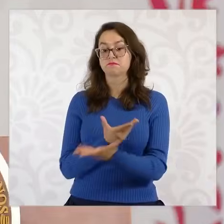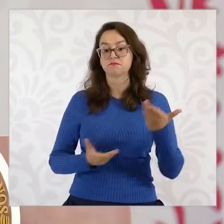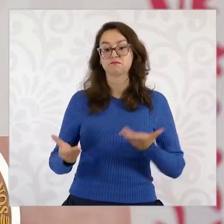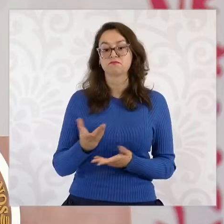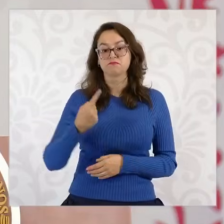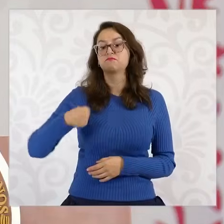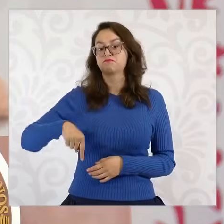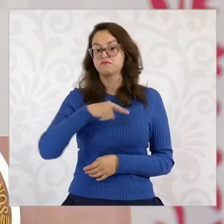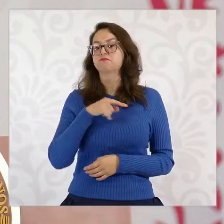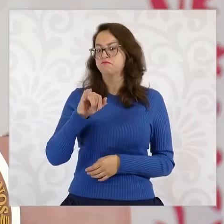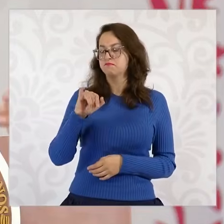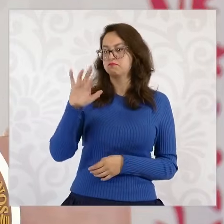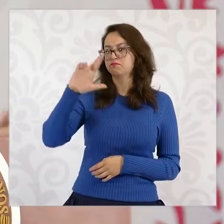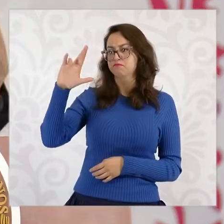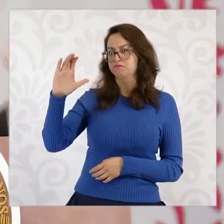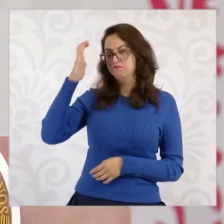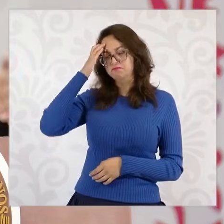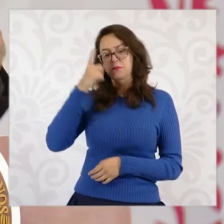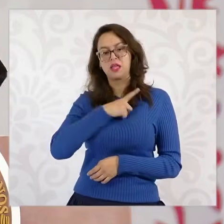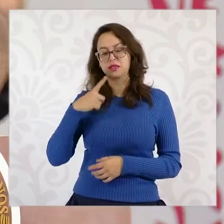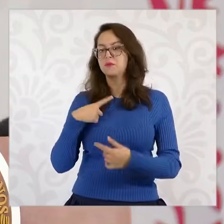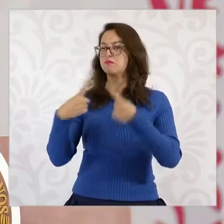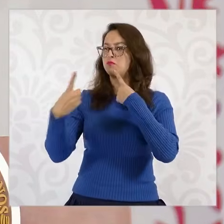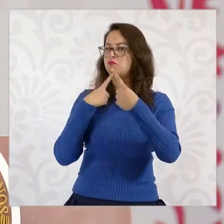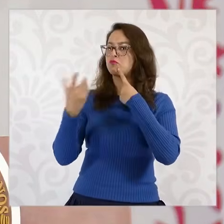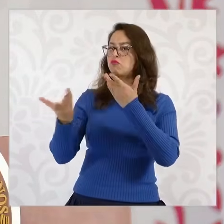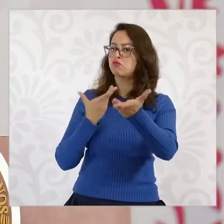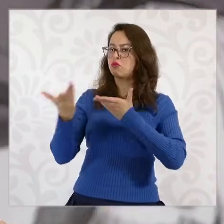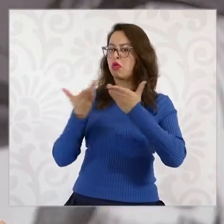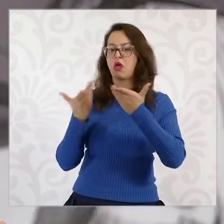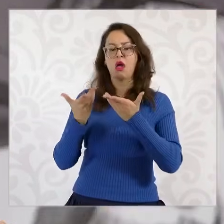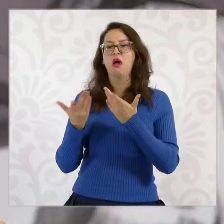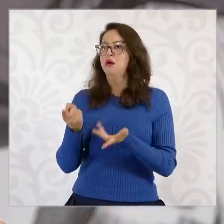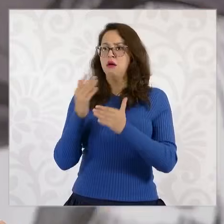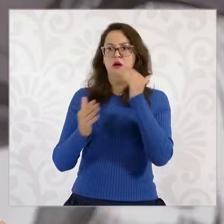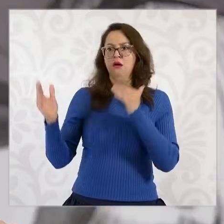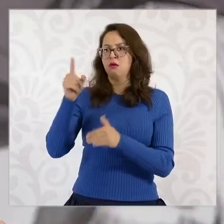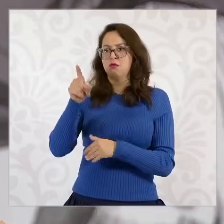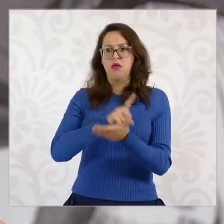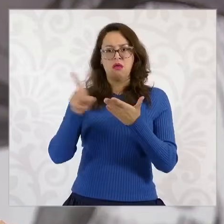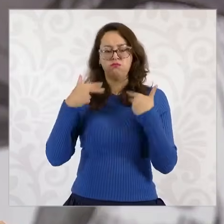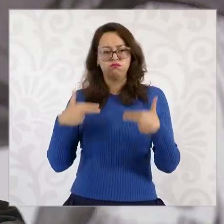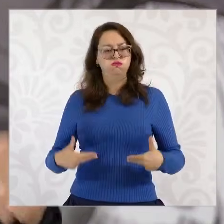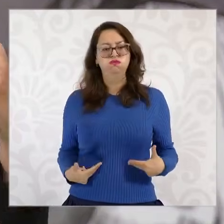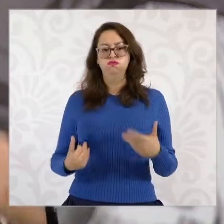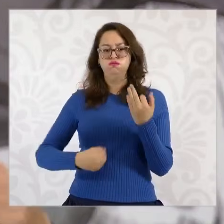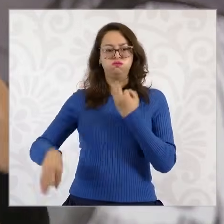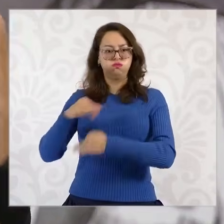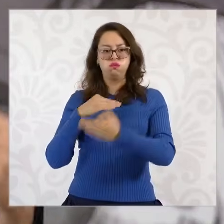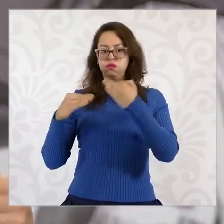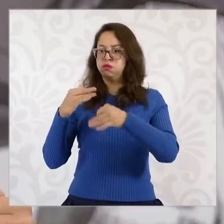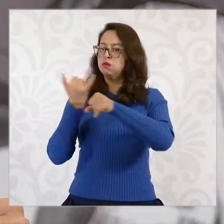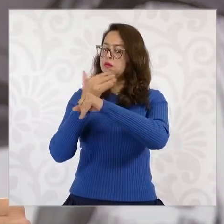nosotros reconocemos para poder dialogar con el Alto Comisionado y con todos los organismos relacionados con derechos humanos para